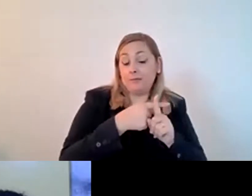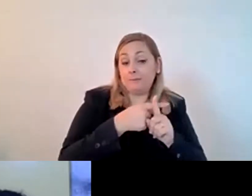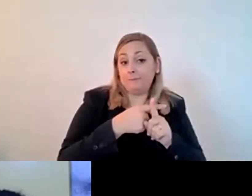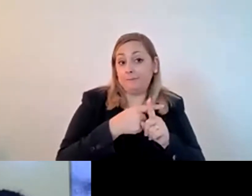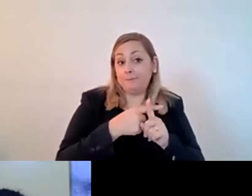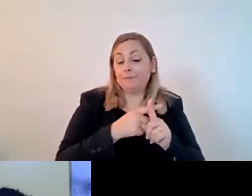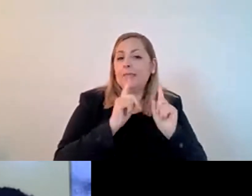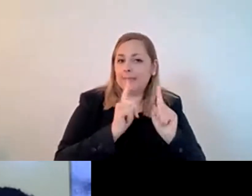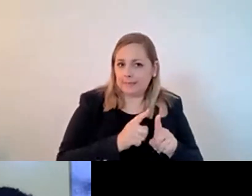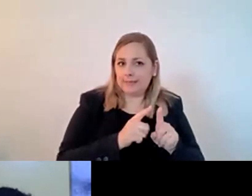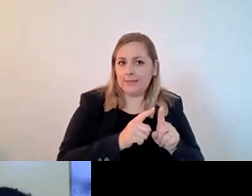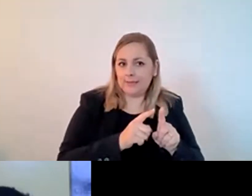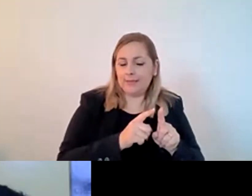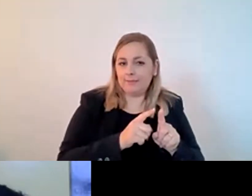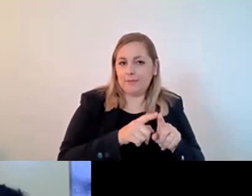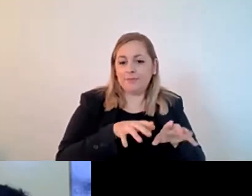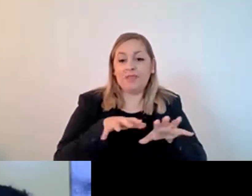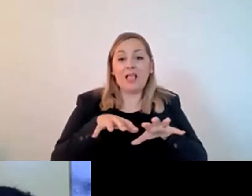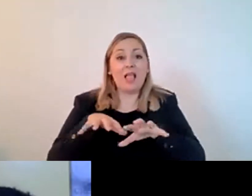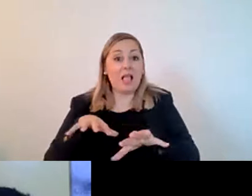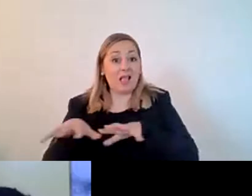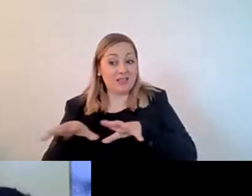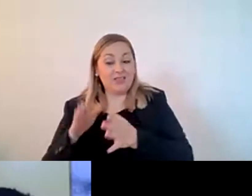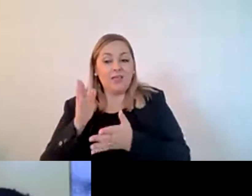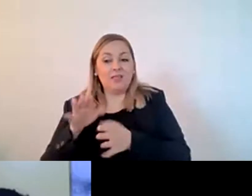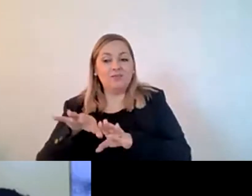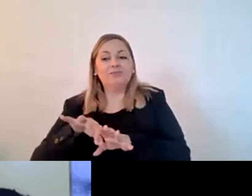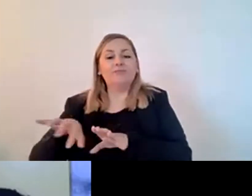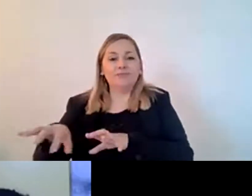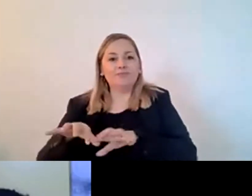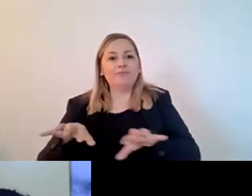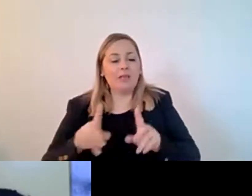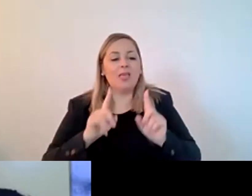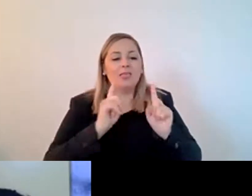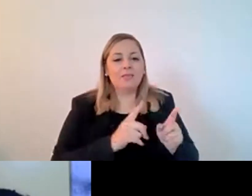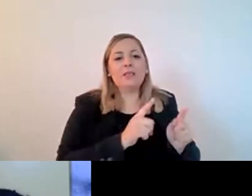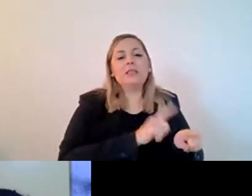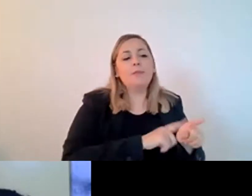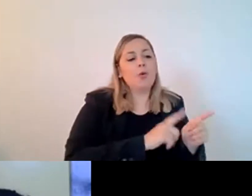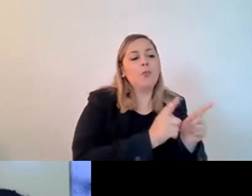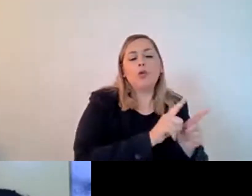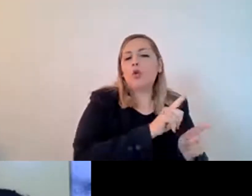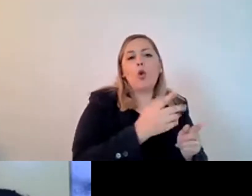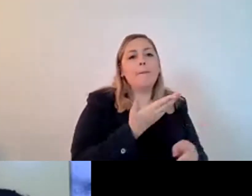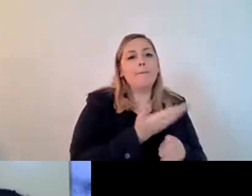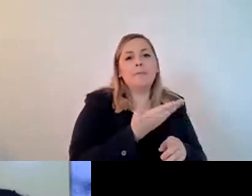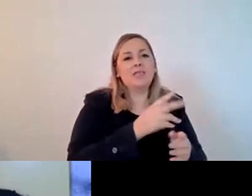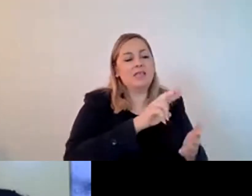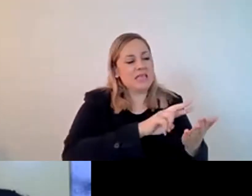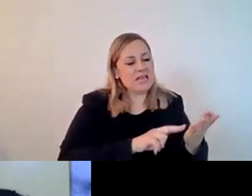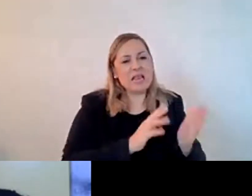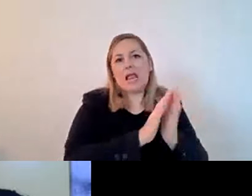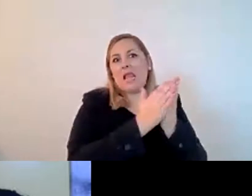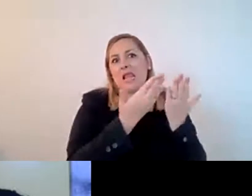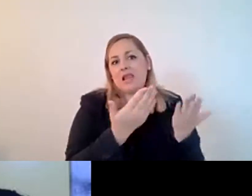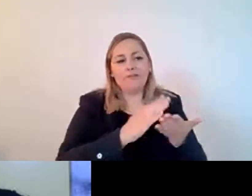Hay que parcelar las actividades que tienen que hacer, hay que darle trozos cortos, no le podemos pedir que se lean el libro que